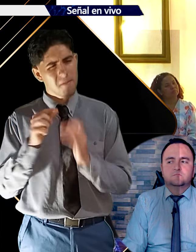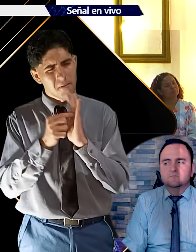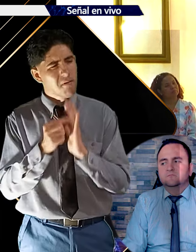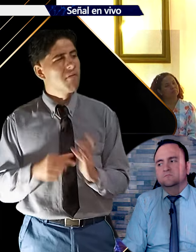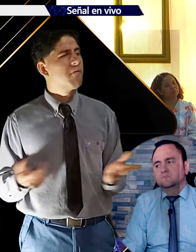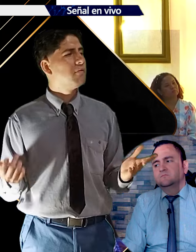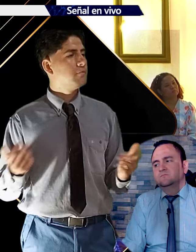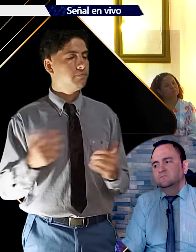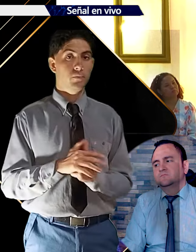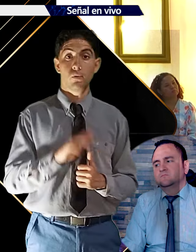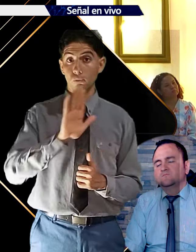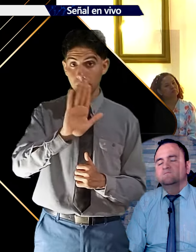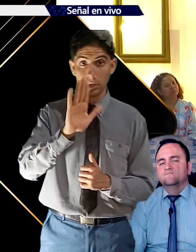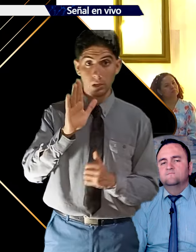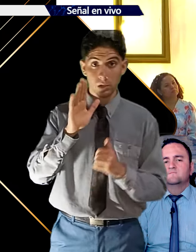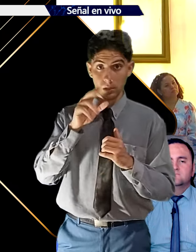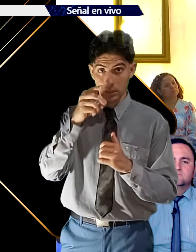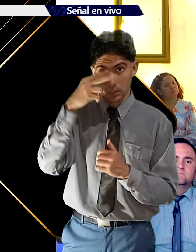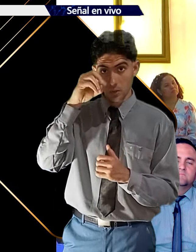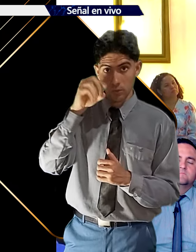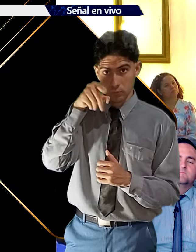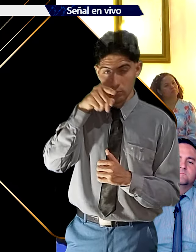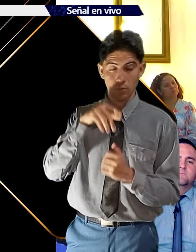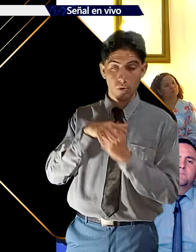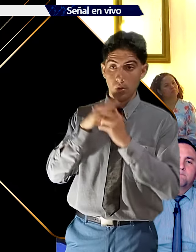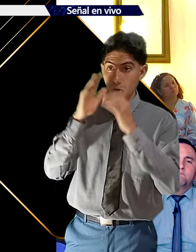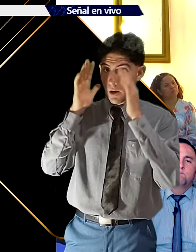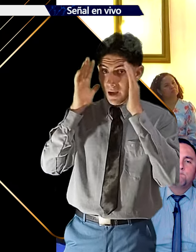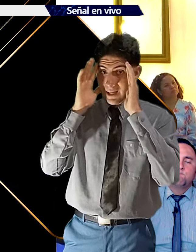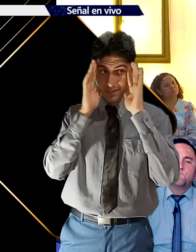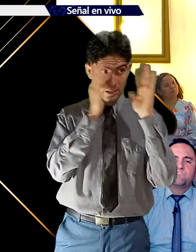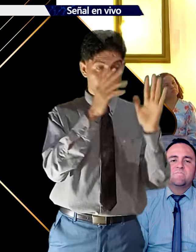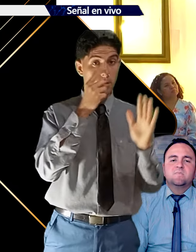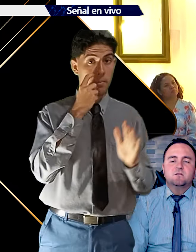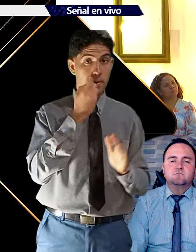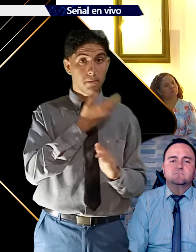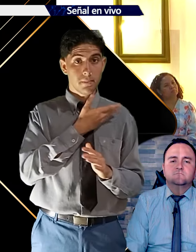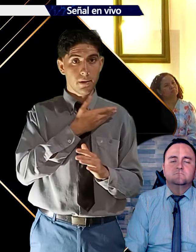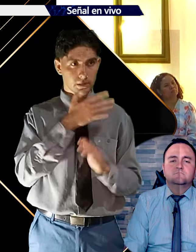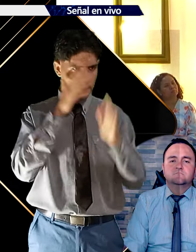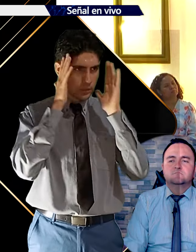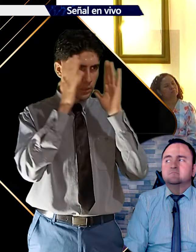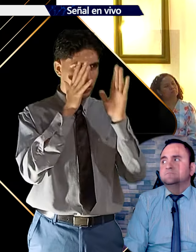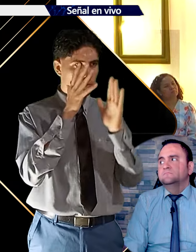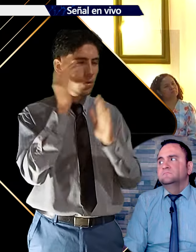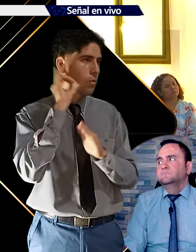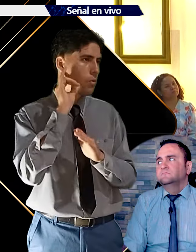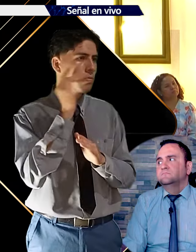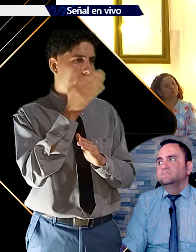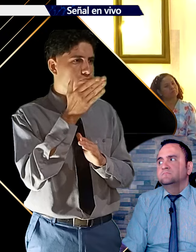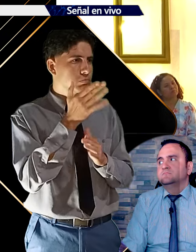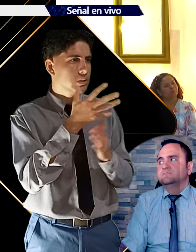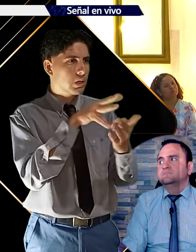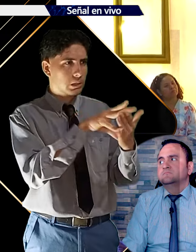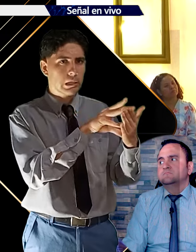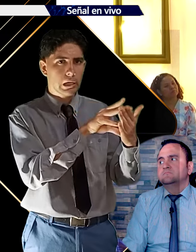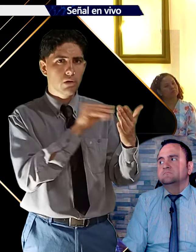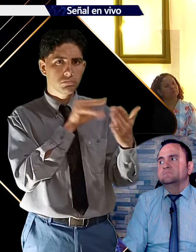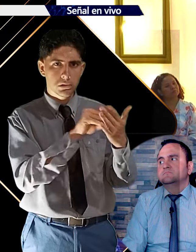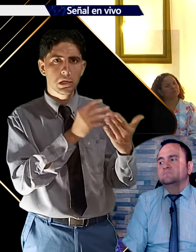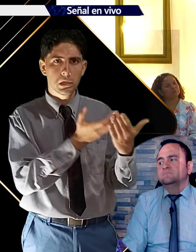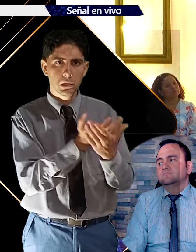Jóvenes, adolescentes que están aquí, Dios tiene propósitos con tu vida. Escucha a tu padre, escucha a tu madre. No tendrán el conocimiento que